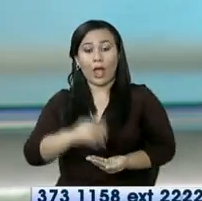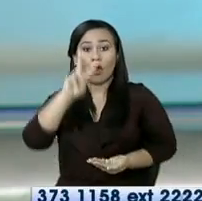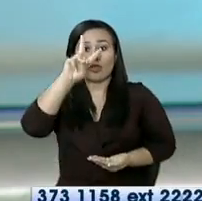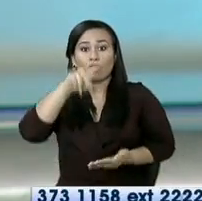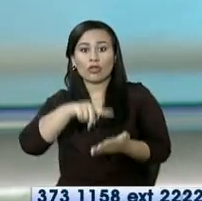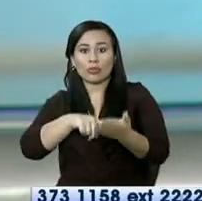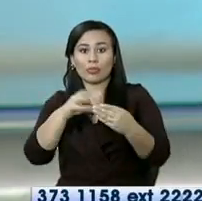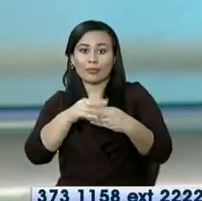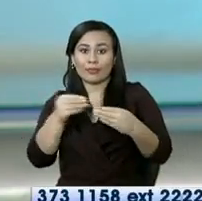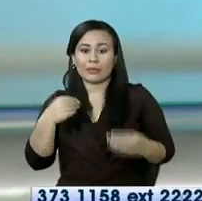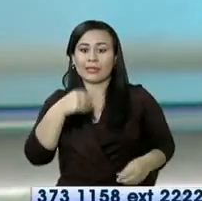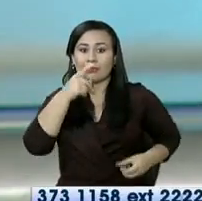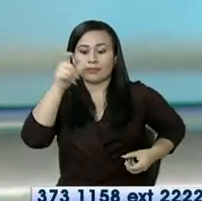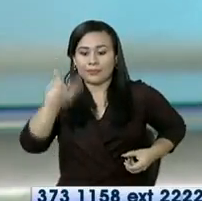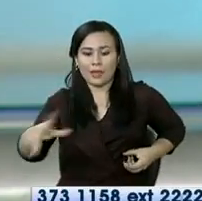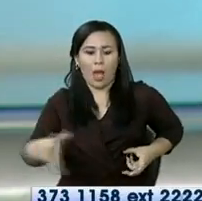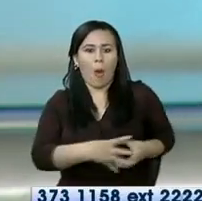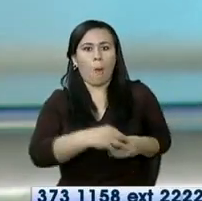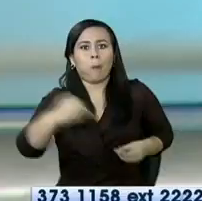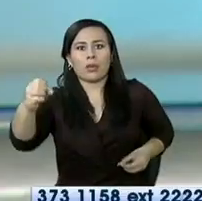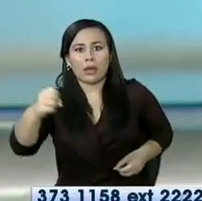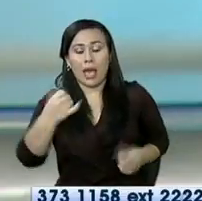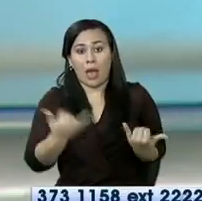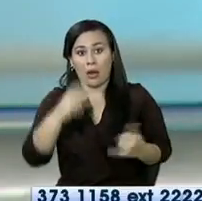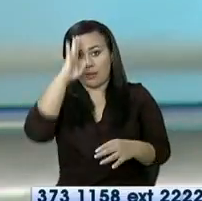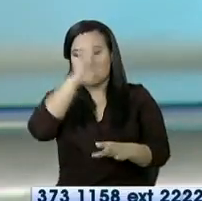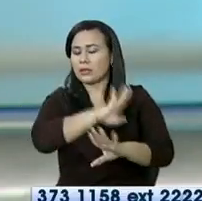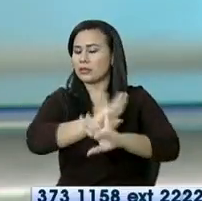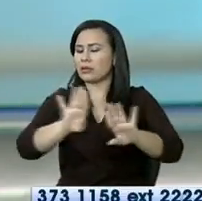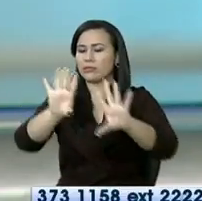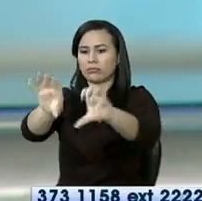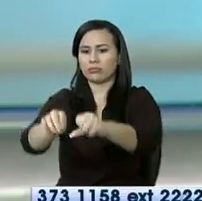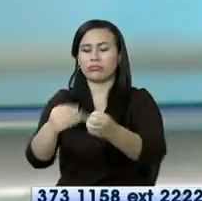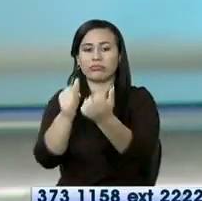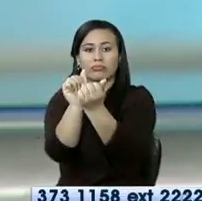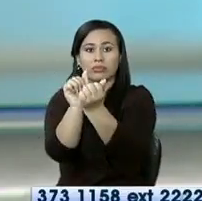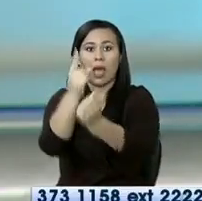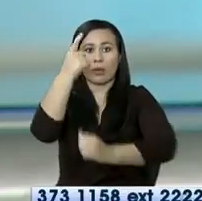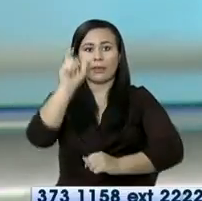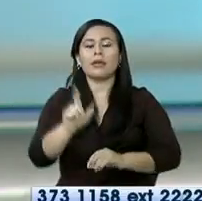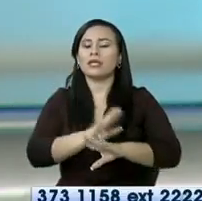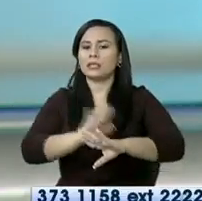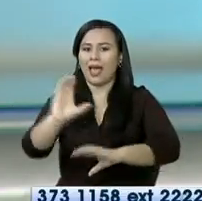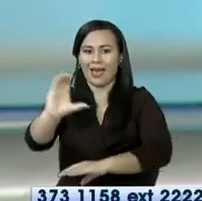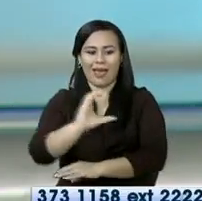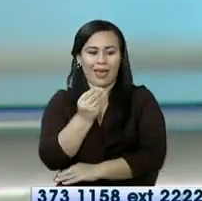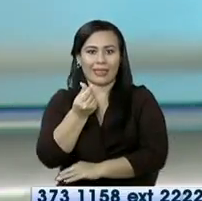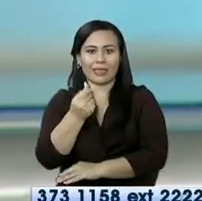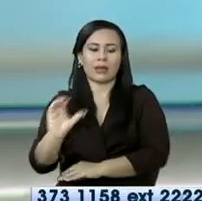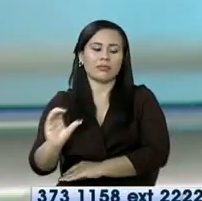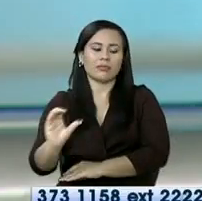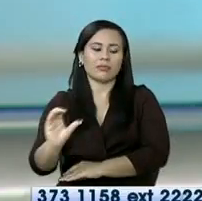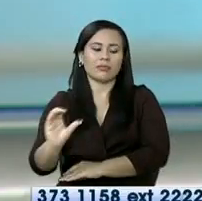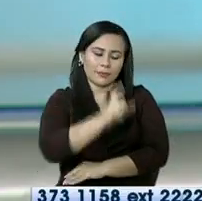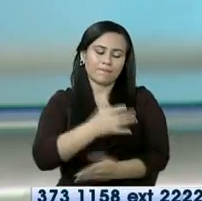dólares la policía en un rápido operativo detuvo a uno de los antisociales y recuperó el dinero sustraída